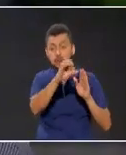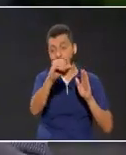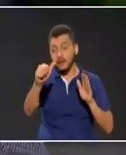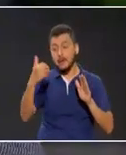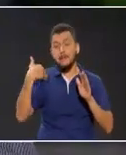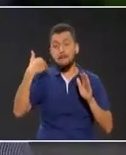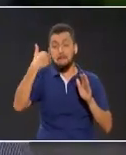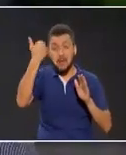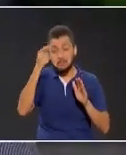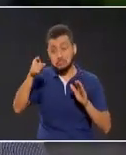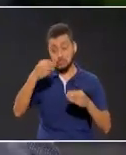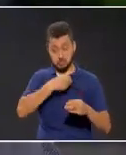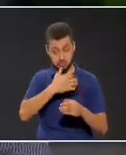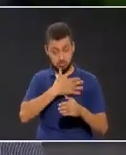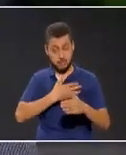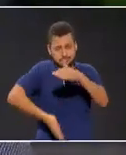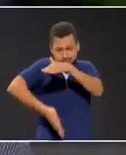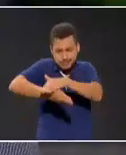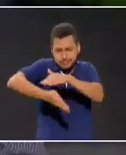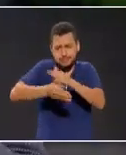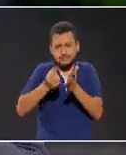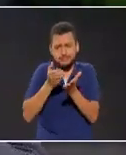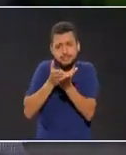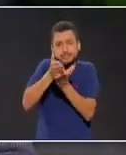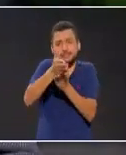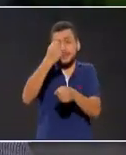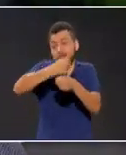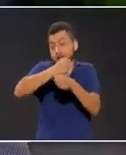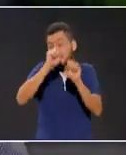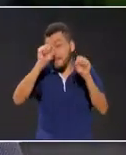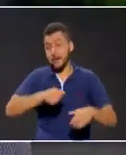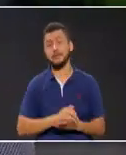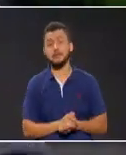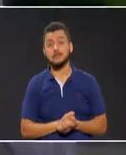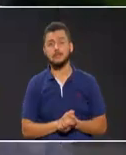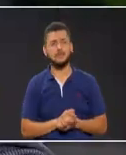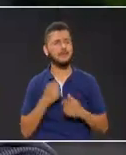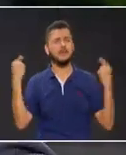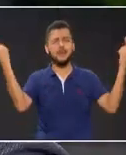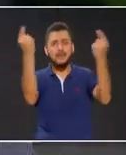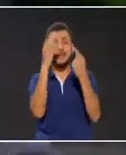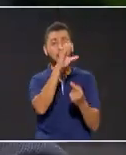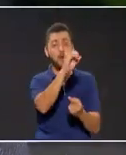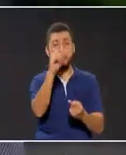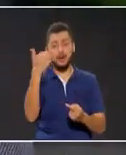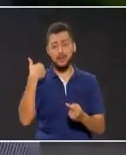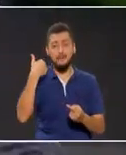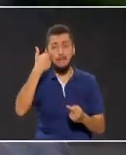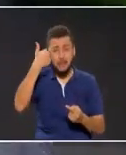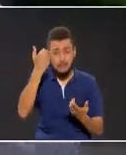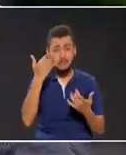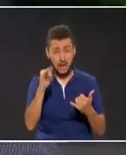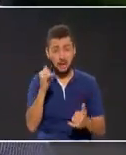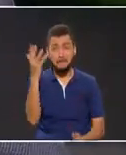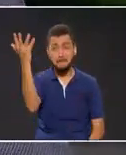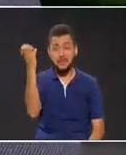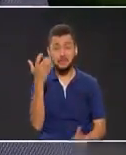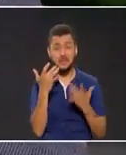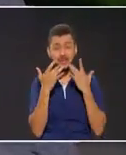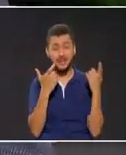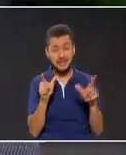de aquellos adultos mayores que quieran trabajar. Son muy poquitos los que están pensionados y son muchos los que tienen necesidades. Lo segundo es